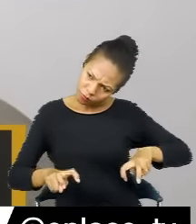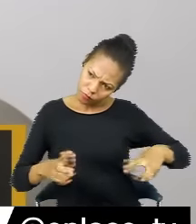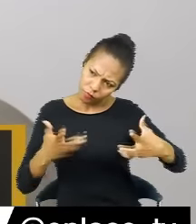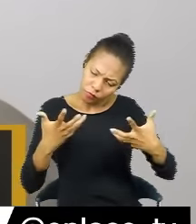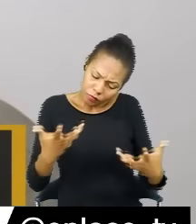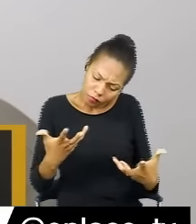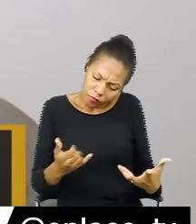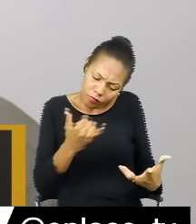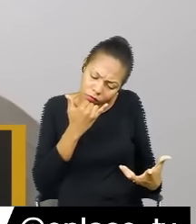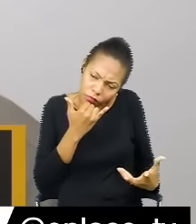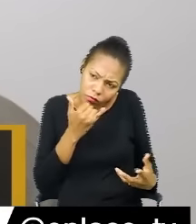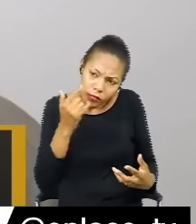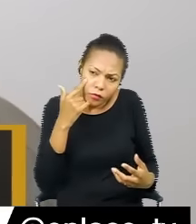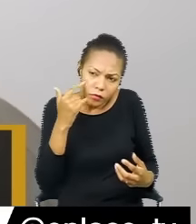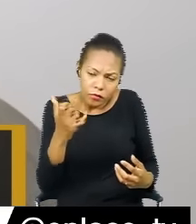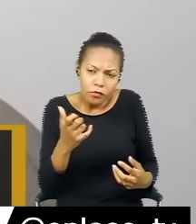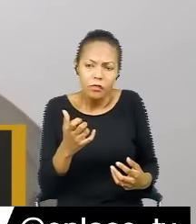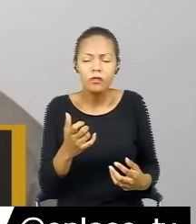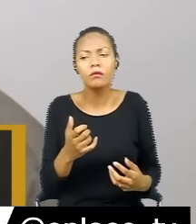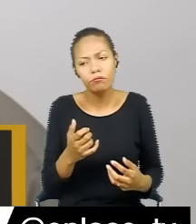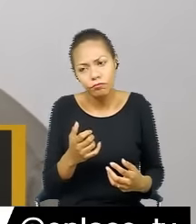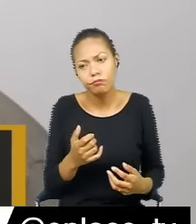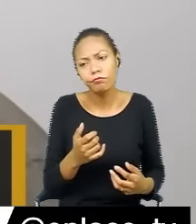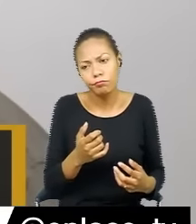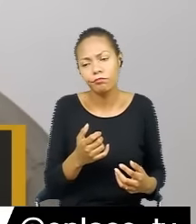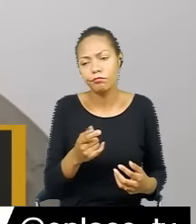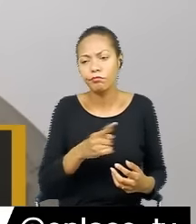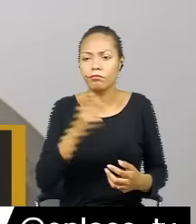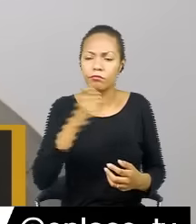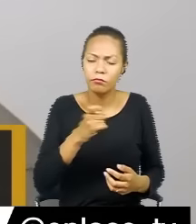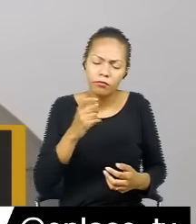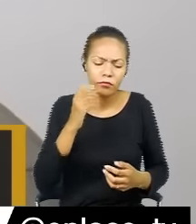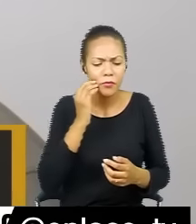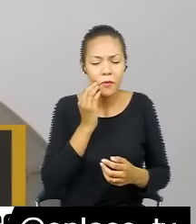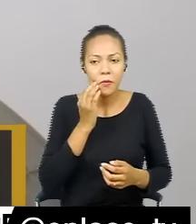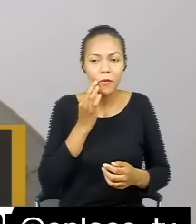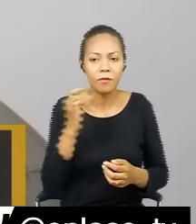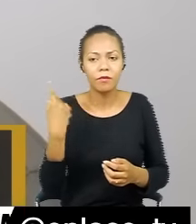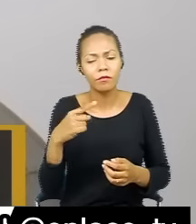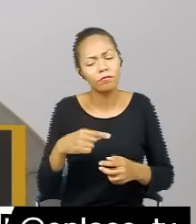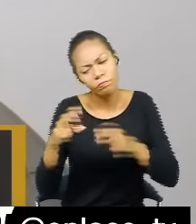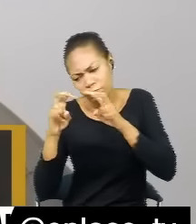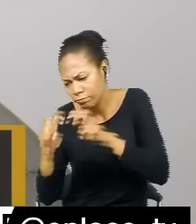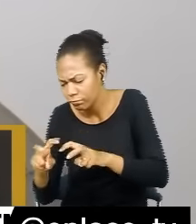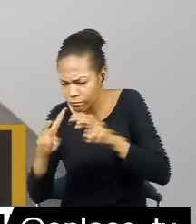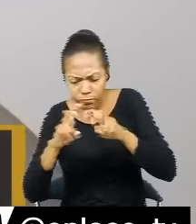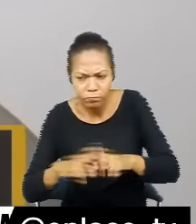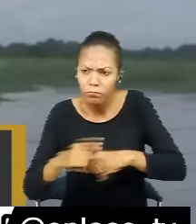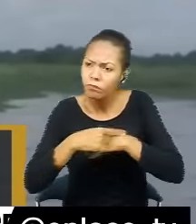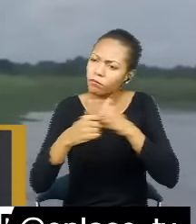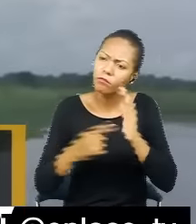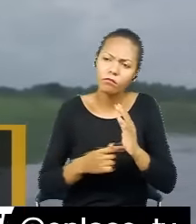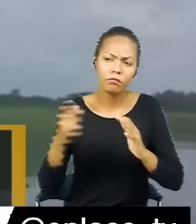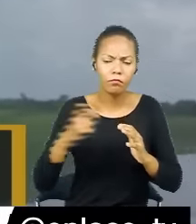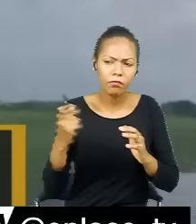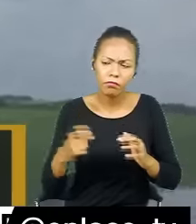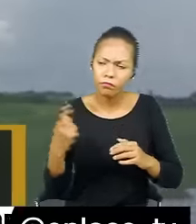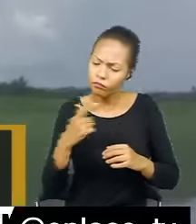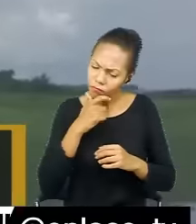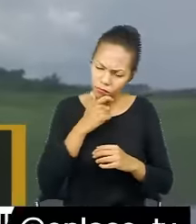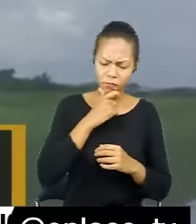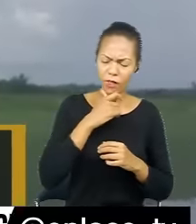a Cabildo Verde, que es la experta en esta área, de que agilicen perentoriamente los mecanismos para poder hacer los